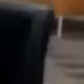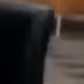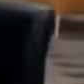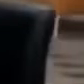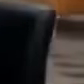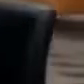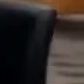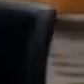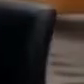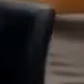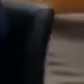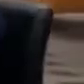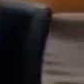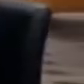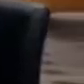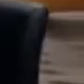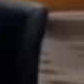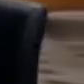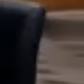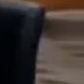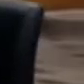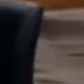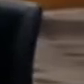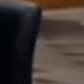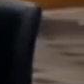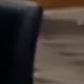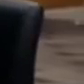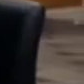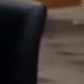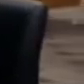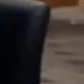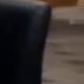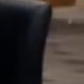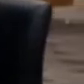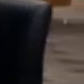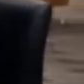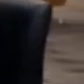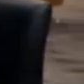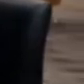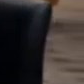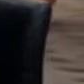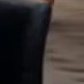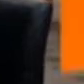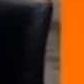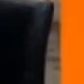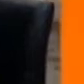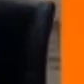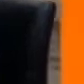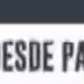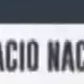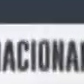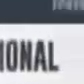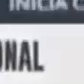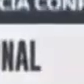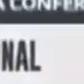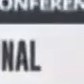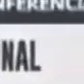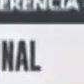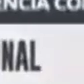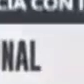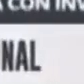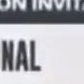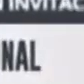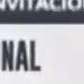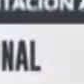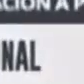casi absurda. Es 40 puntos de diferencia. 40 puntos de diferencia y en pocas palabras es la gente cree, 2/3 de la población